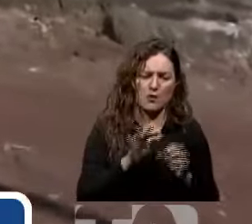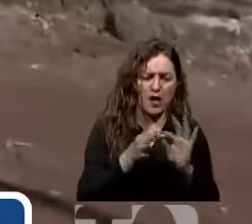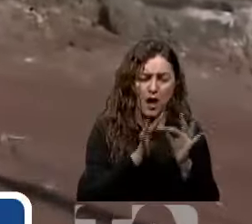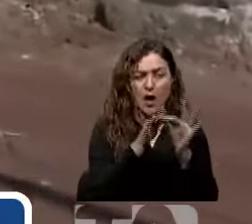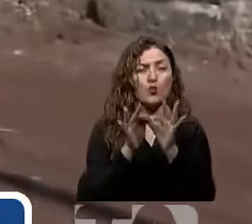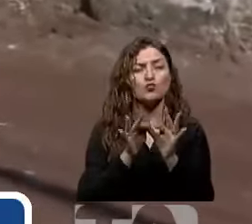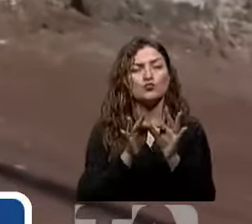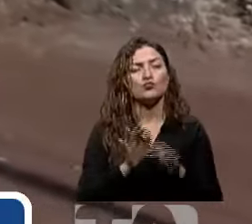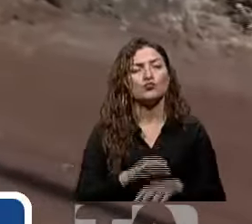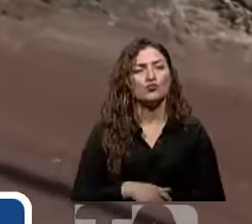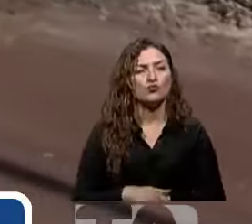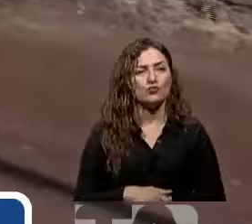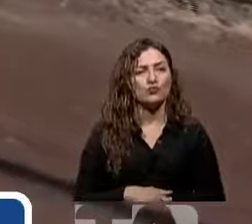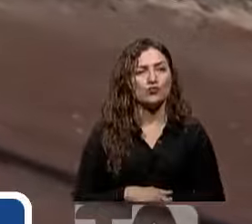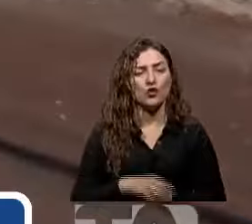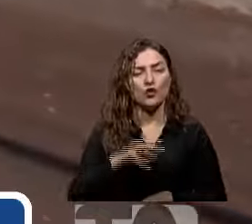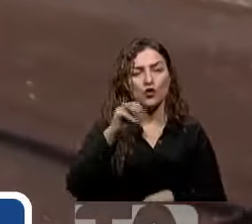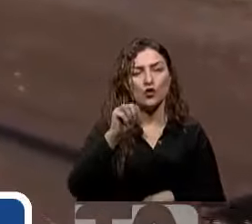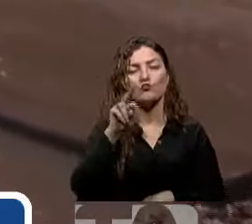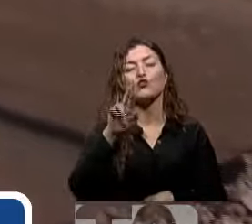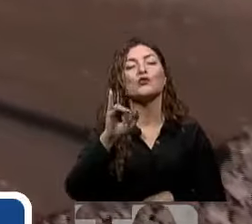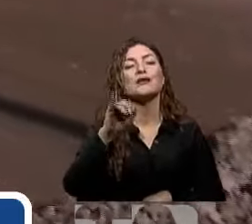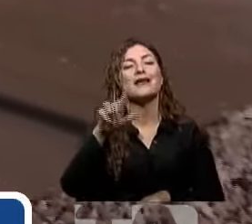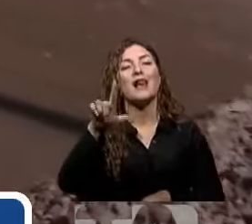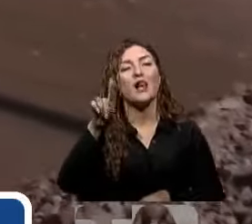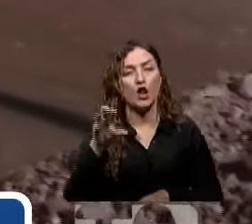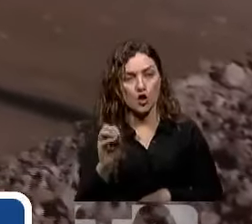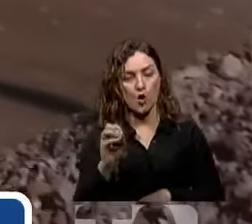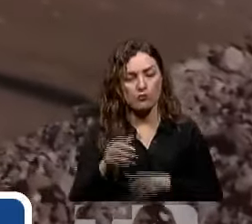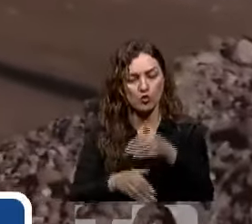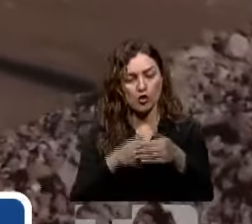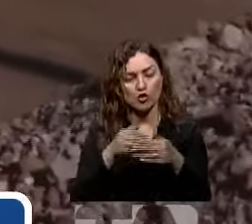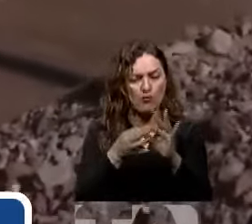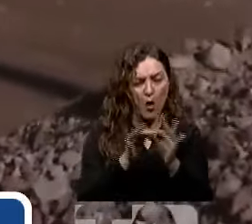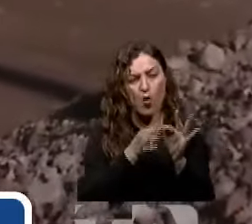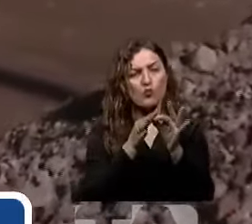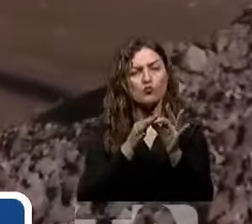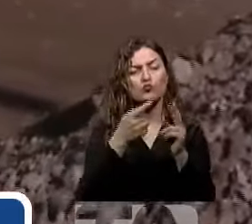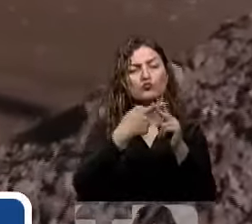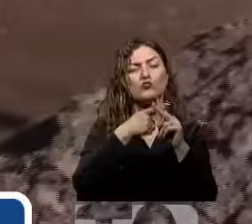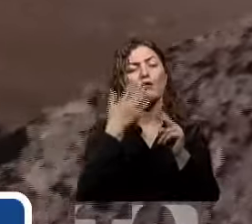rehabilitada, la calle Murialdo, que se encuentra en proceso de rehabilitación. Empezamos el